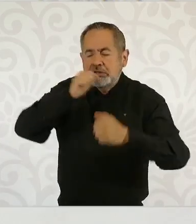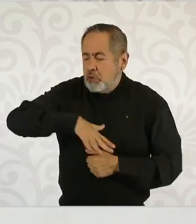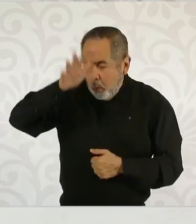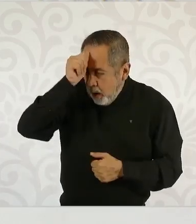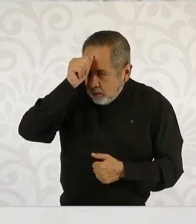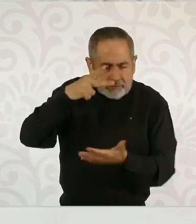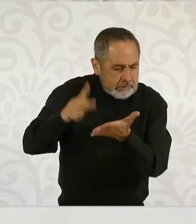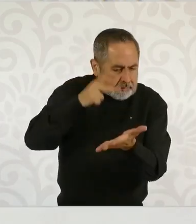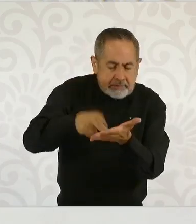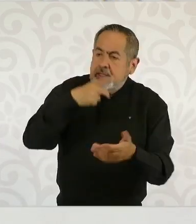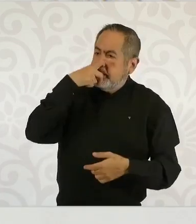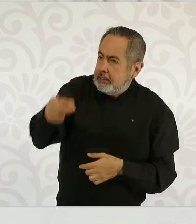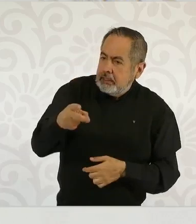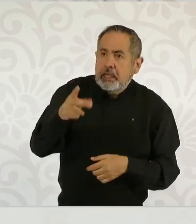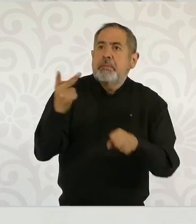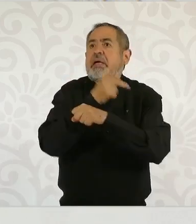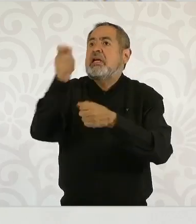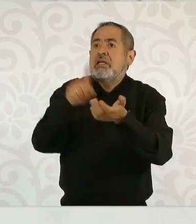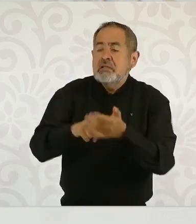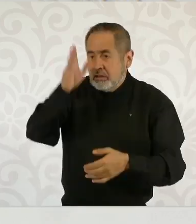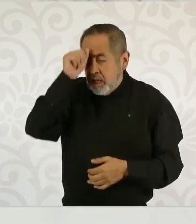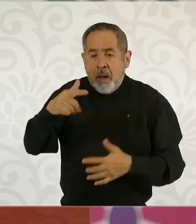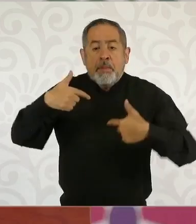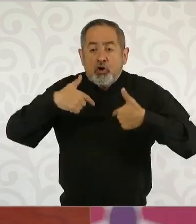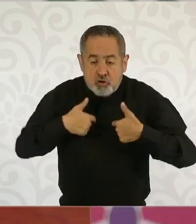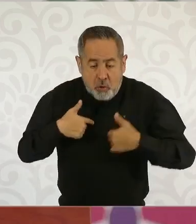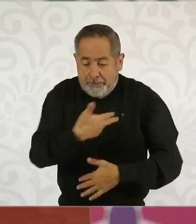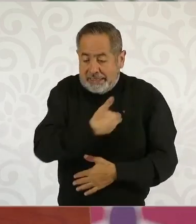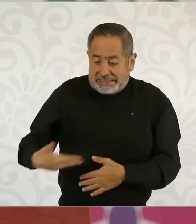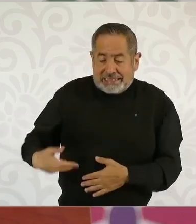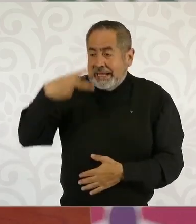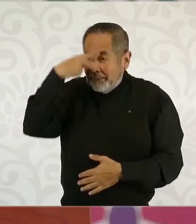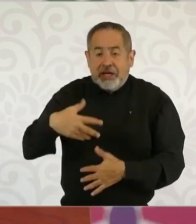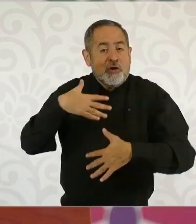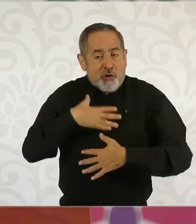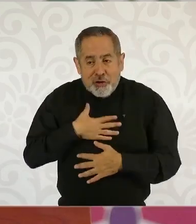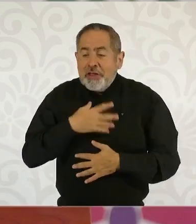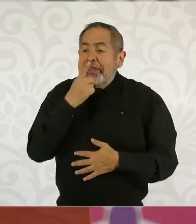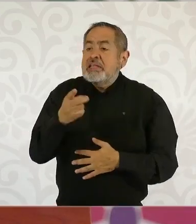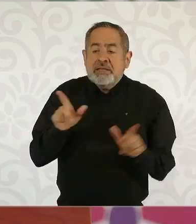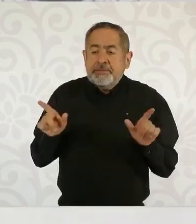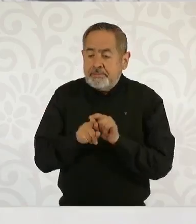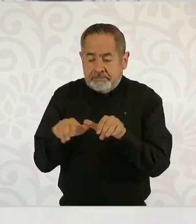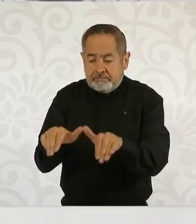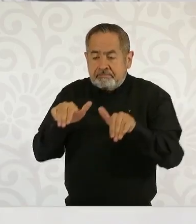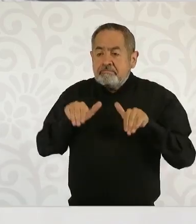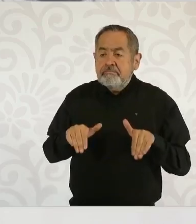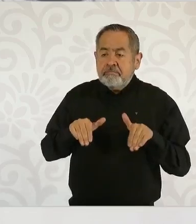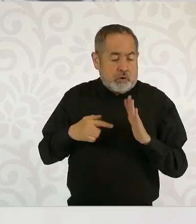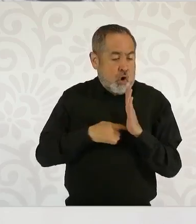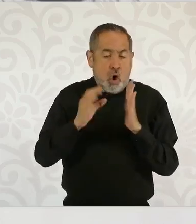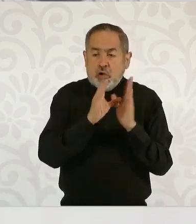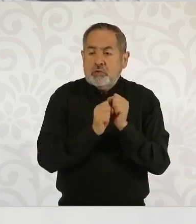varias veces, lo que está pasando, pero que nuestra posición como presidenta de la República tiene que ser en el marco de la